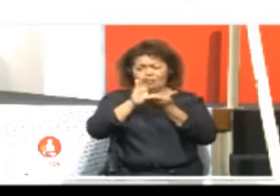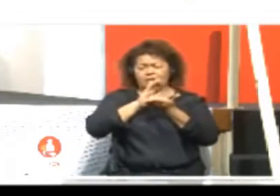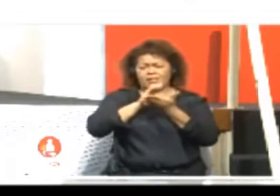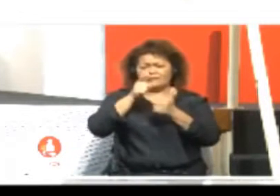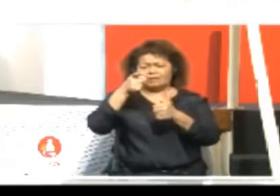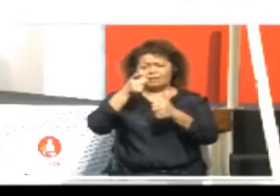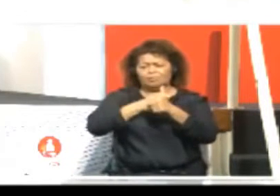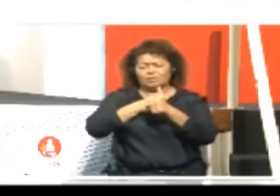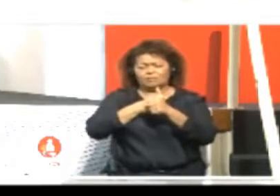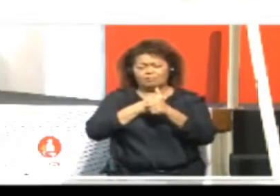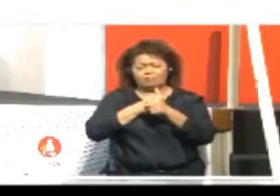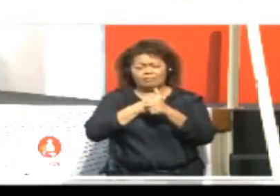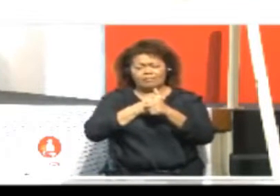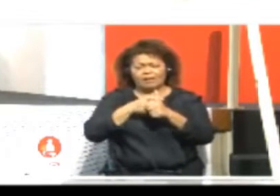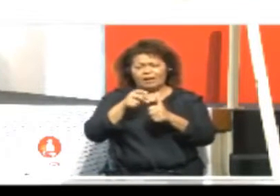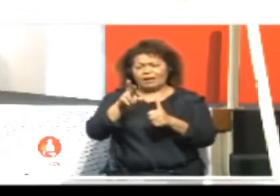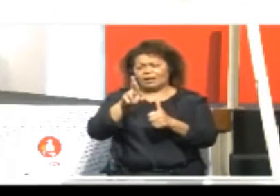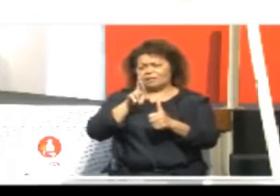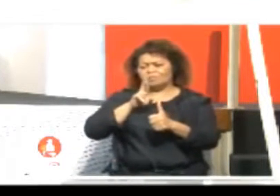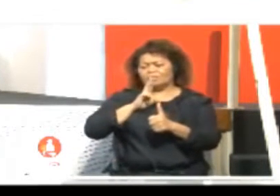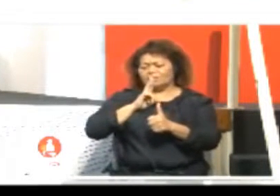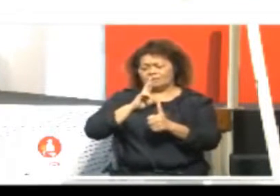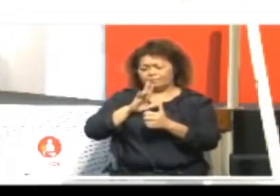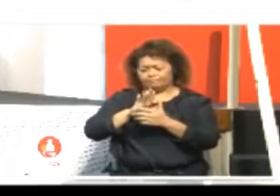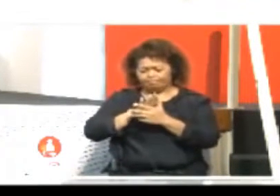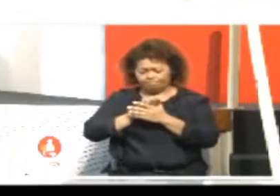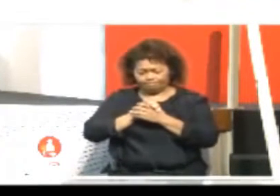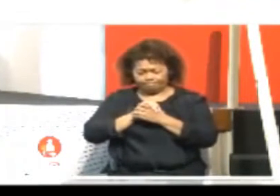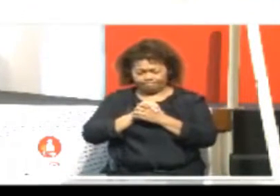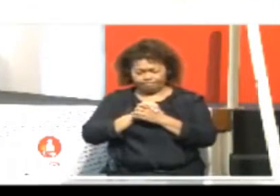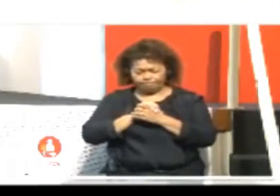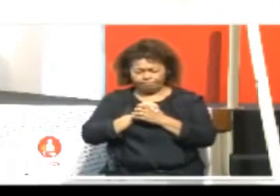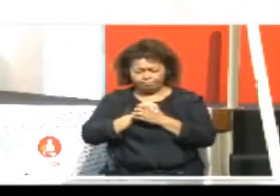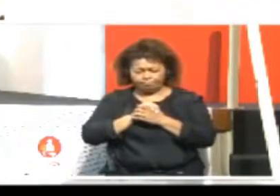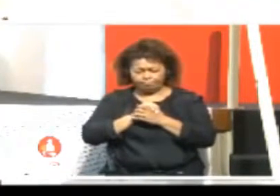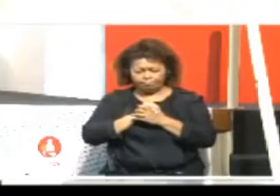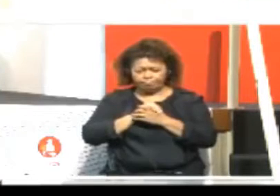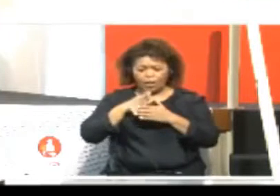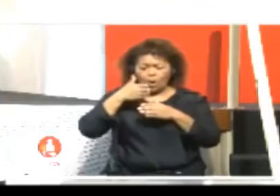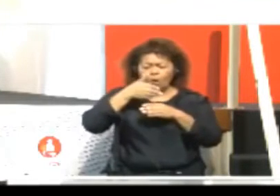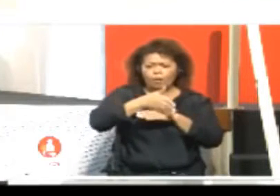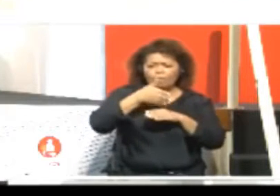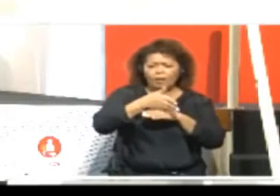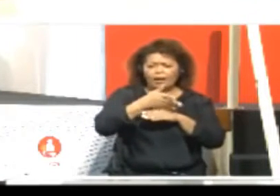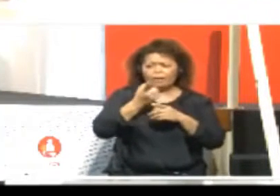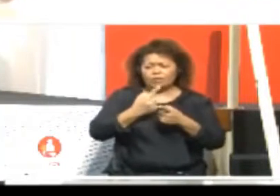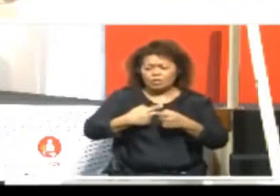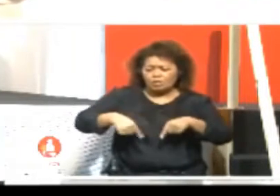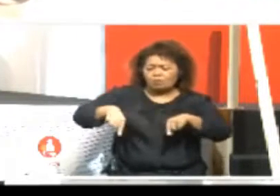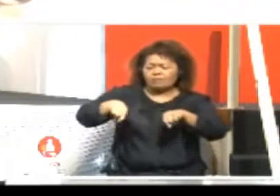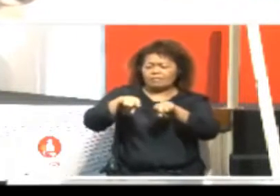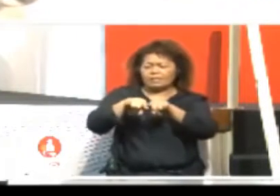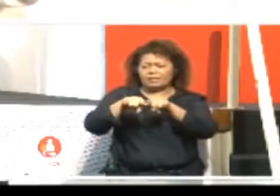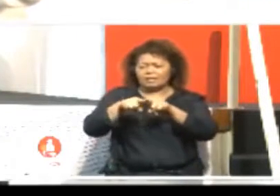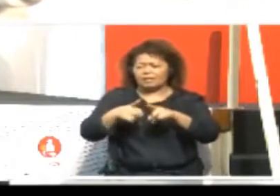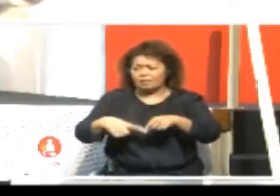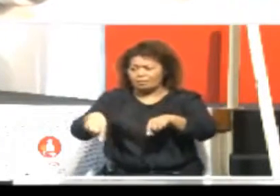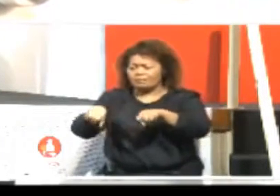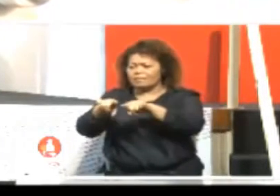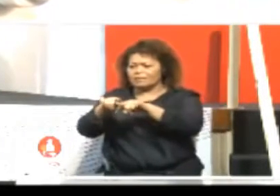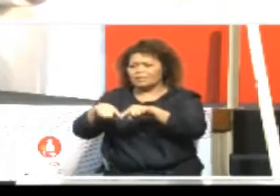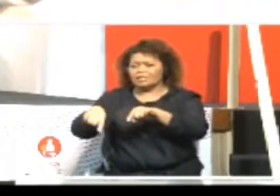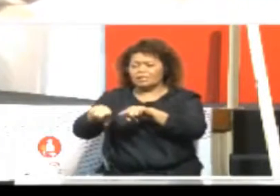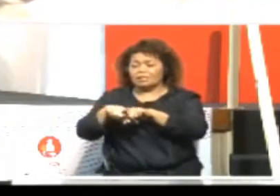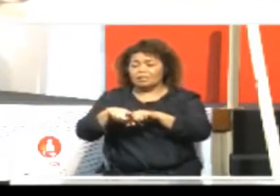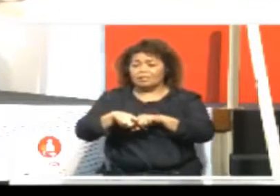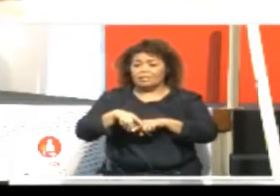convenios, grants, de igual manera que a los municipios también pueden aplicar. Entonces, vi que había muchísima variación, como ustedes pueden ver,